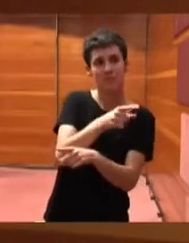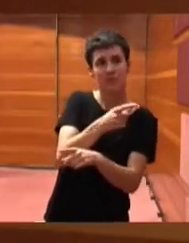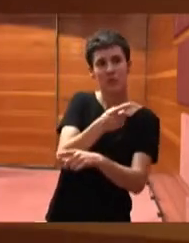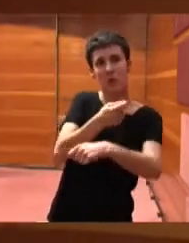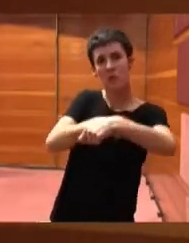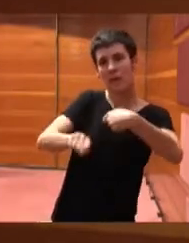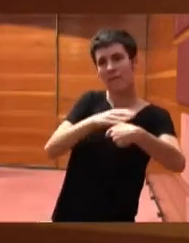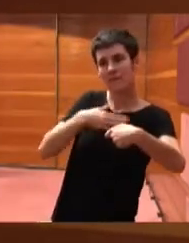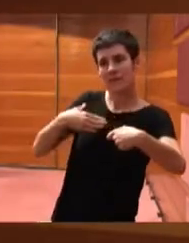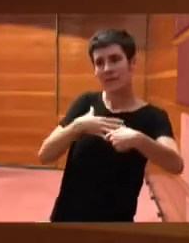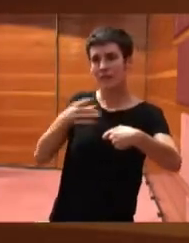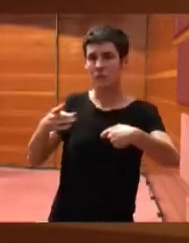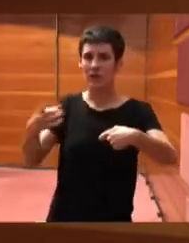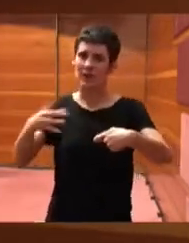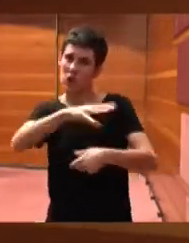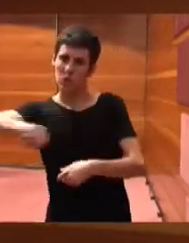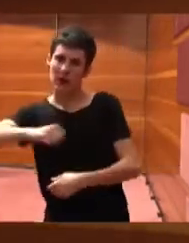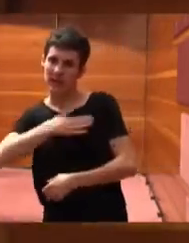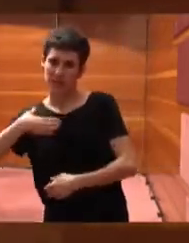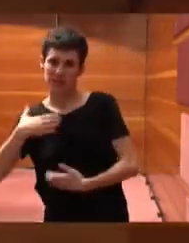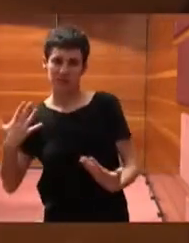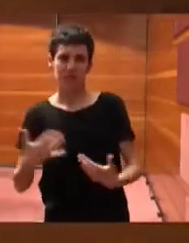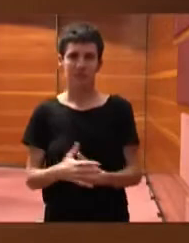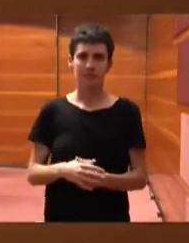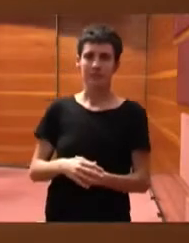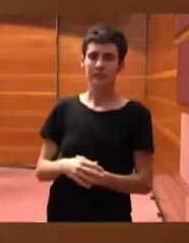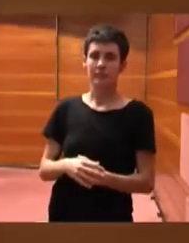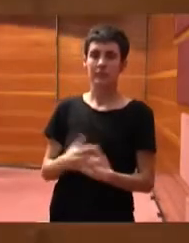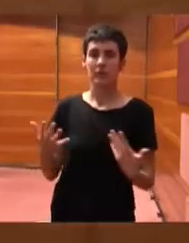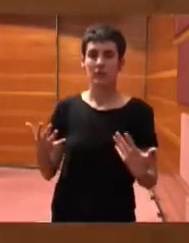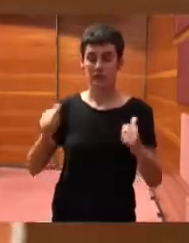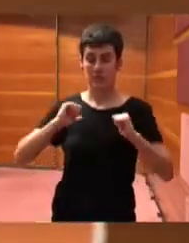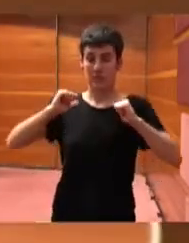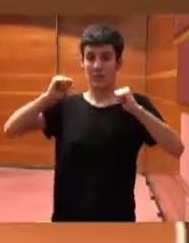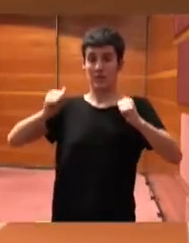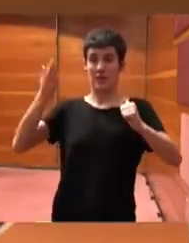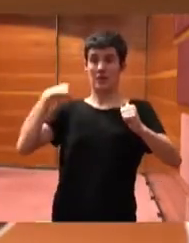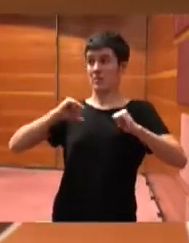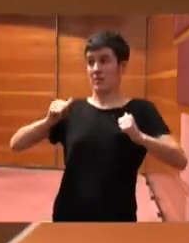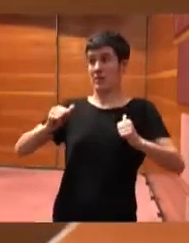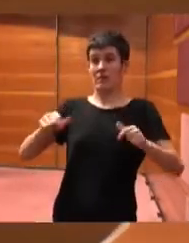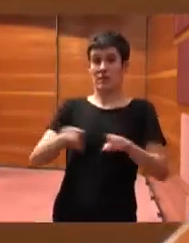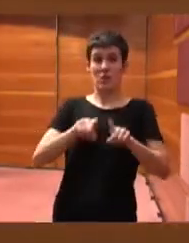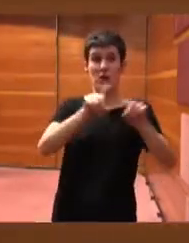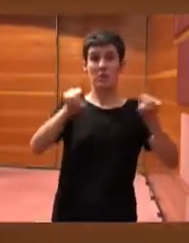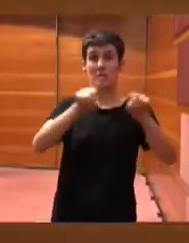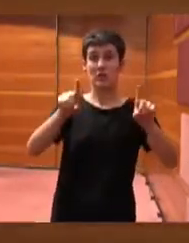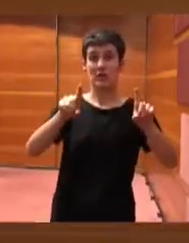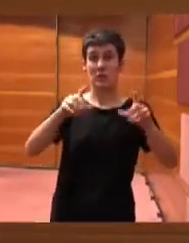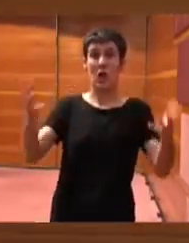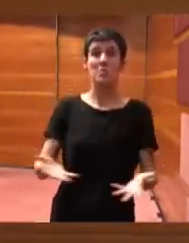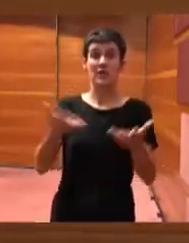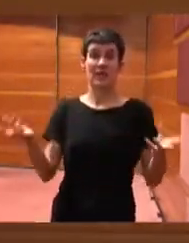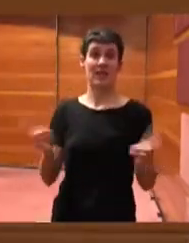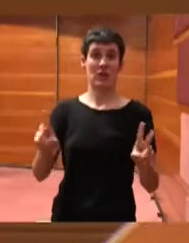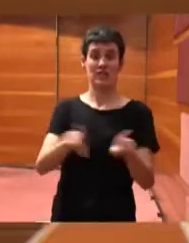dispuestos a consumir esos muebles, ¿verdad? Vale. Empecé como empieza todo emprendedor, ¿vale? Bajo intuición. Yo creo